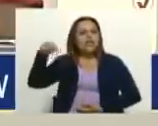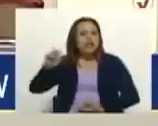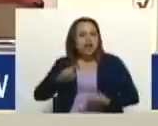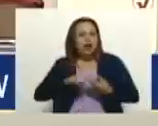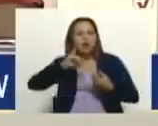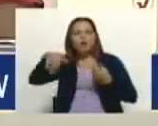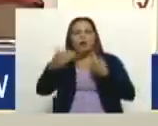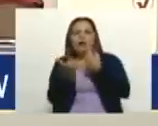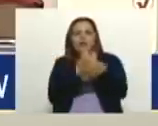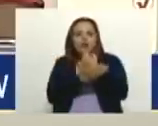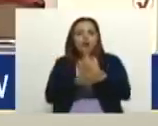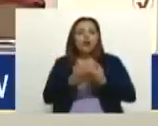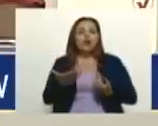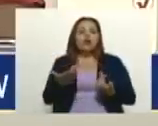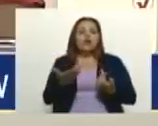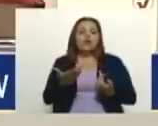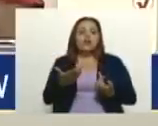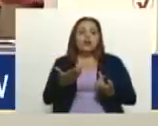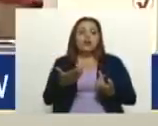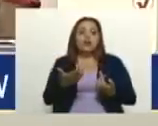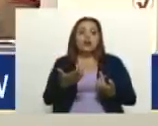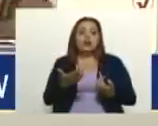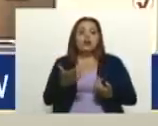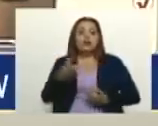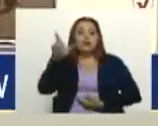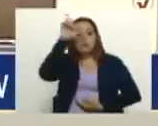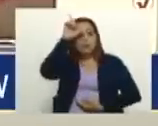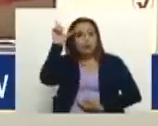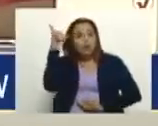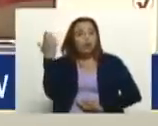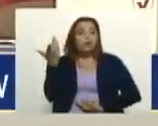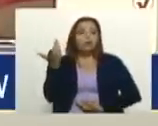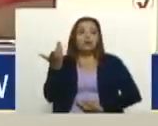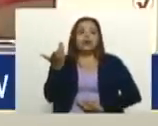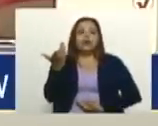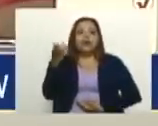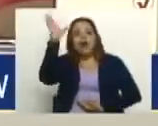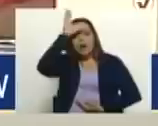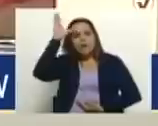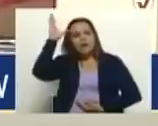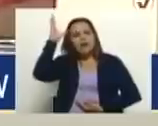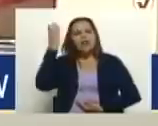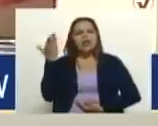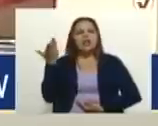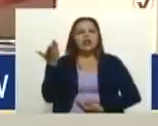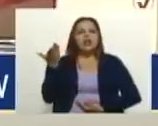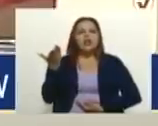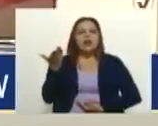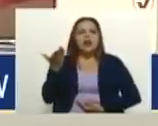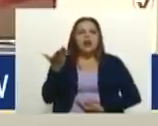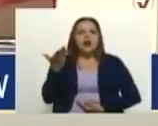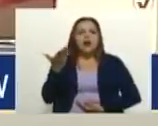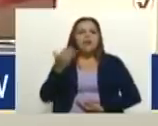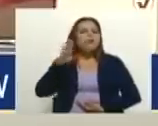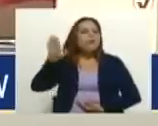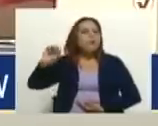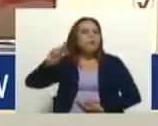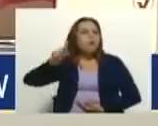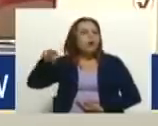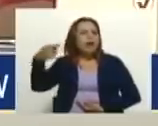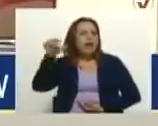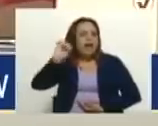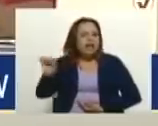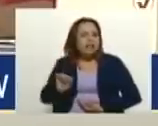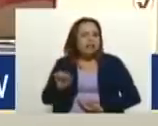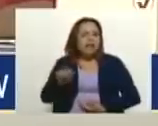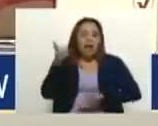de Capriles, de quién más, de Julio Borges. Busquen a alguien a ver si hay una declaración de